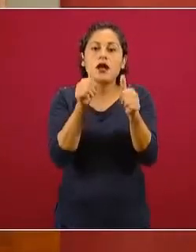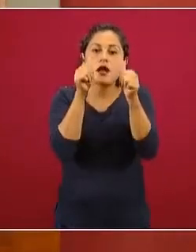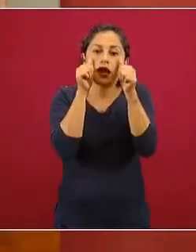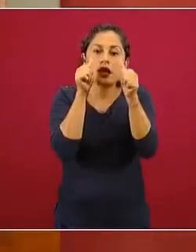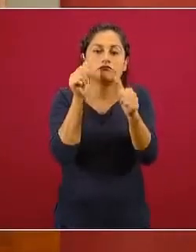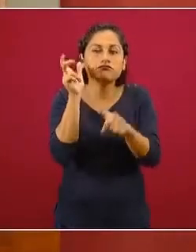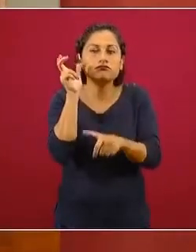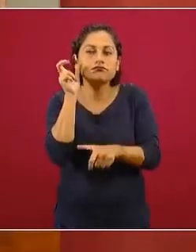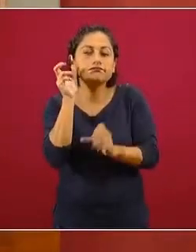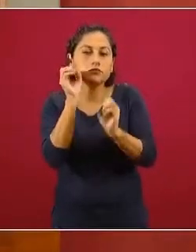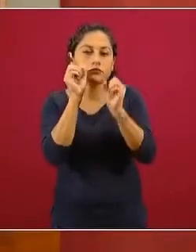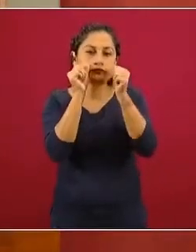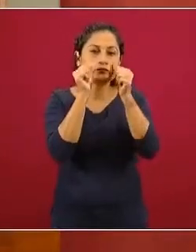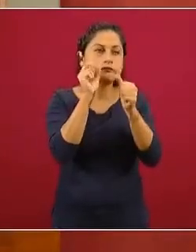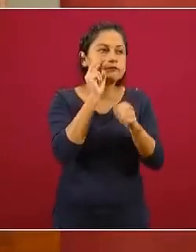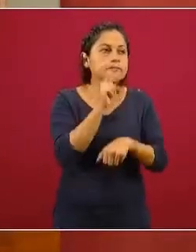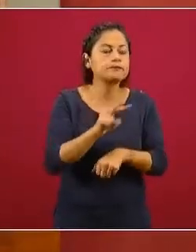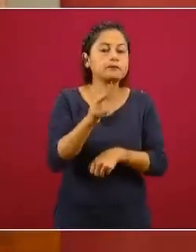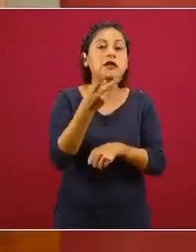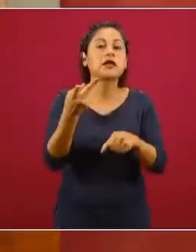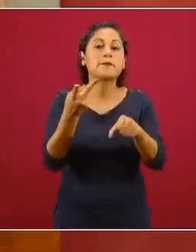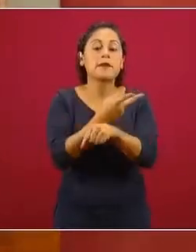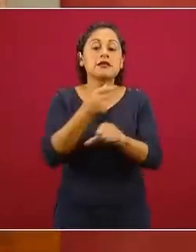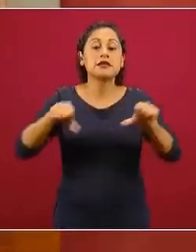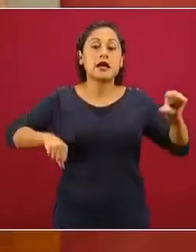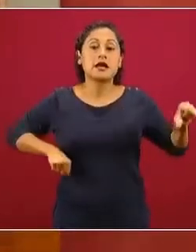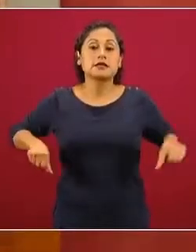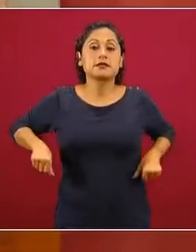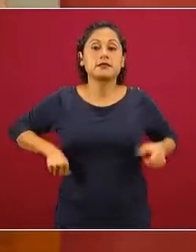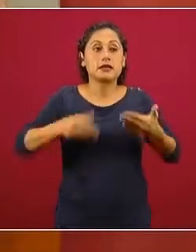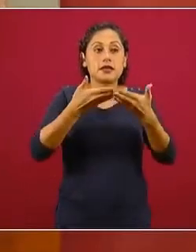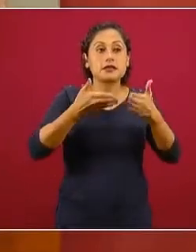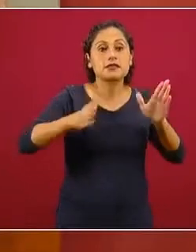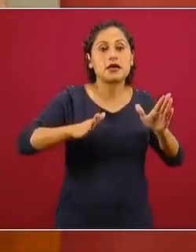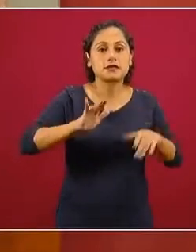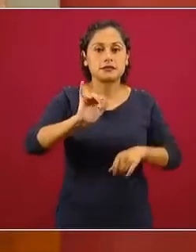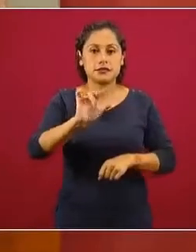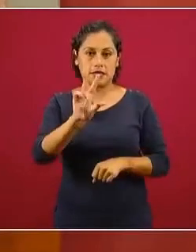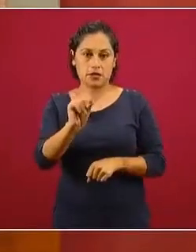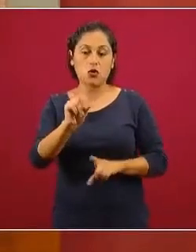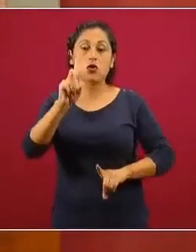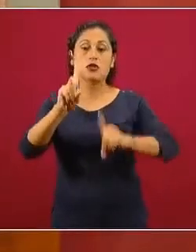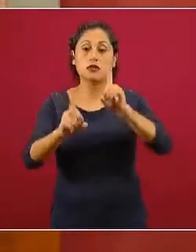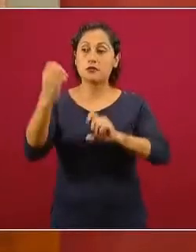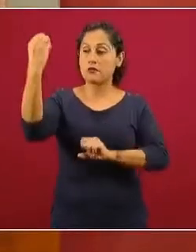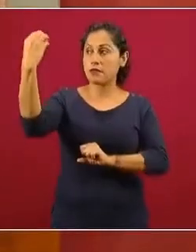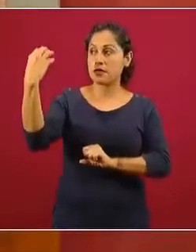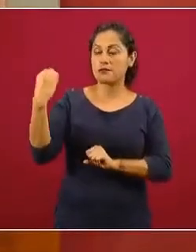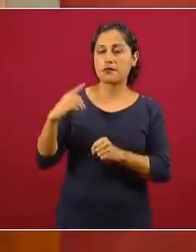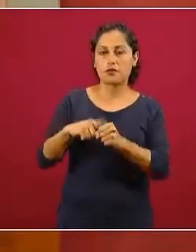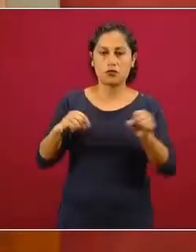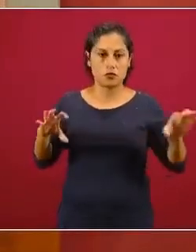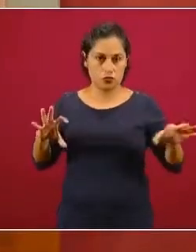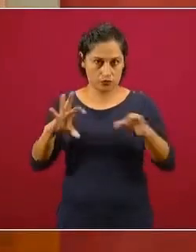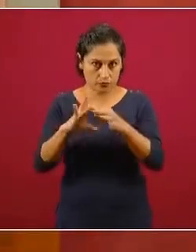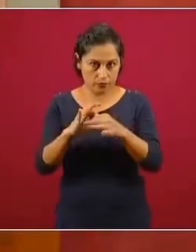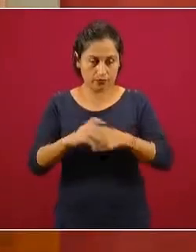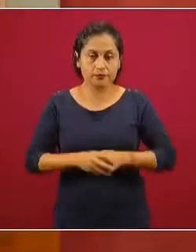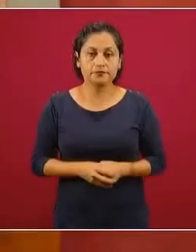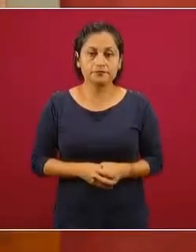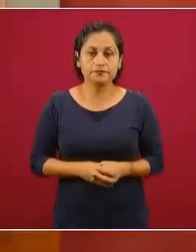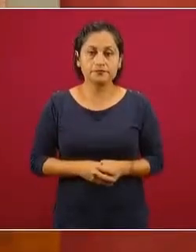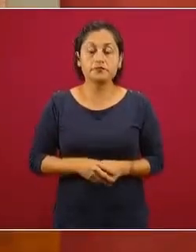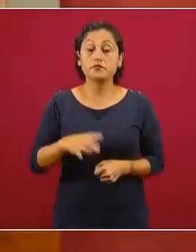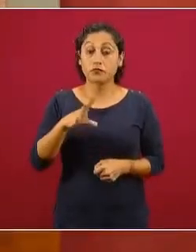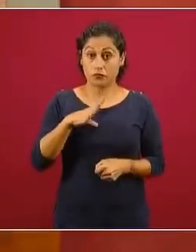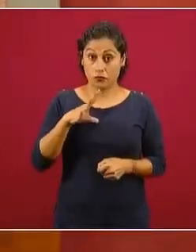las actividades que se pueden llevar a cabo en cada uno de los colores de riesgo. Tenemos un lineamiento